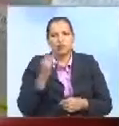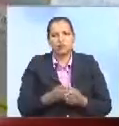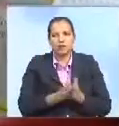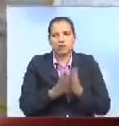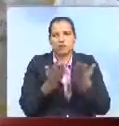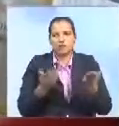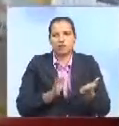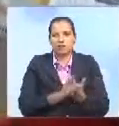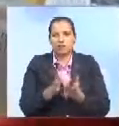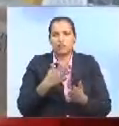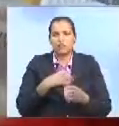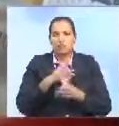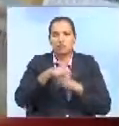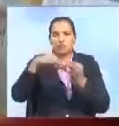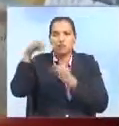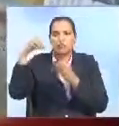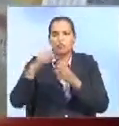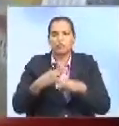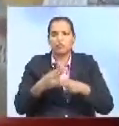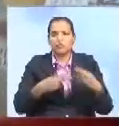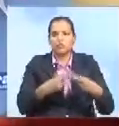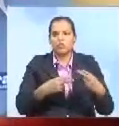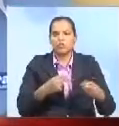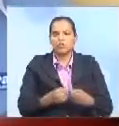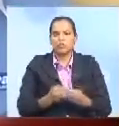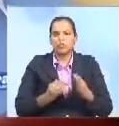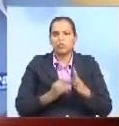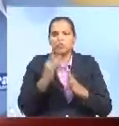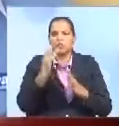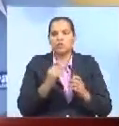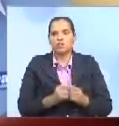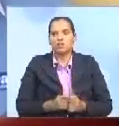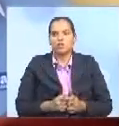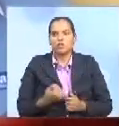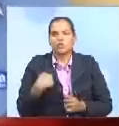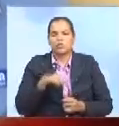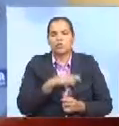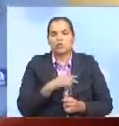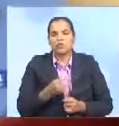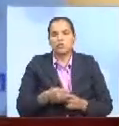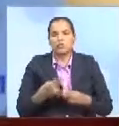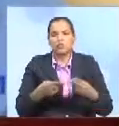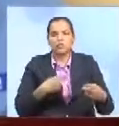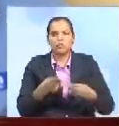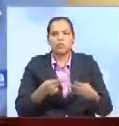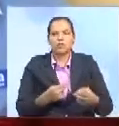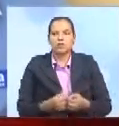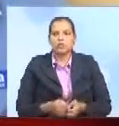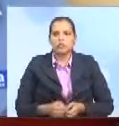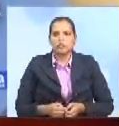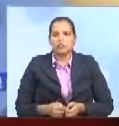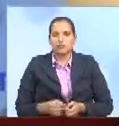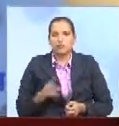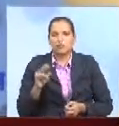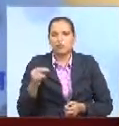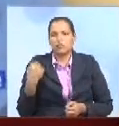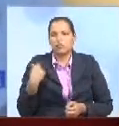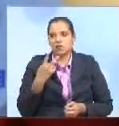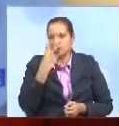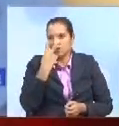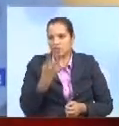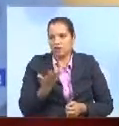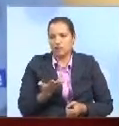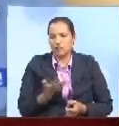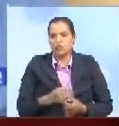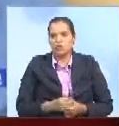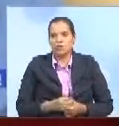publicar es invertir para que sus negocios crezcan. Nosotros vendemos los intangibles, que es la publicidad, algo que no lo puedes ni tocar,